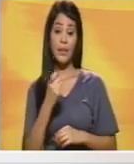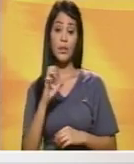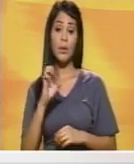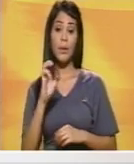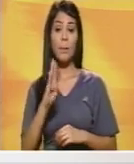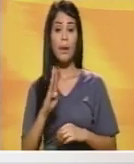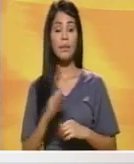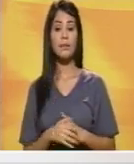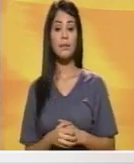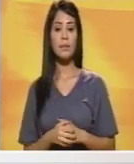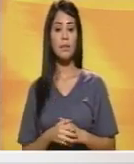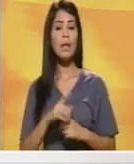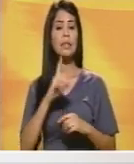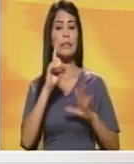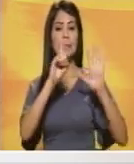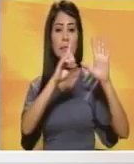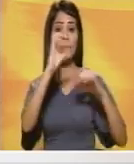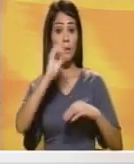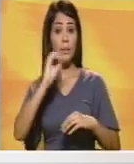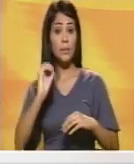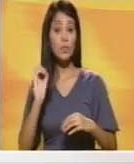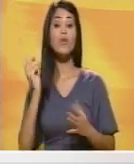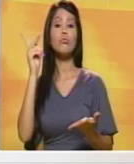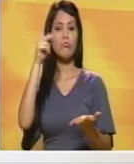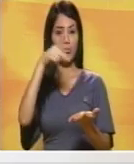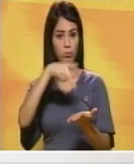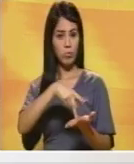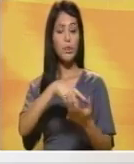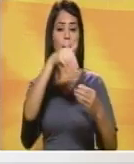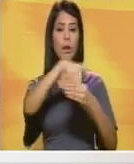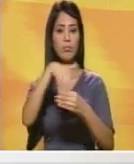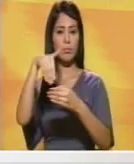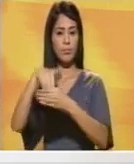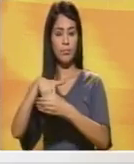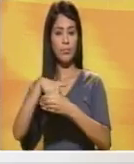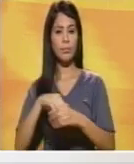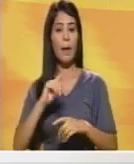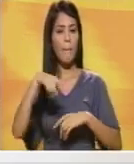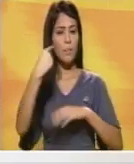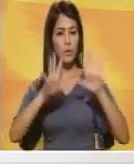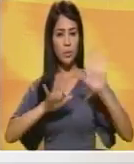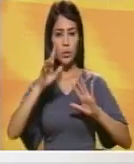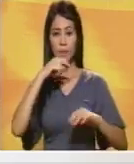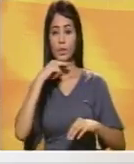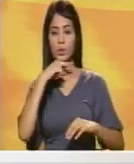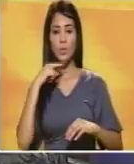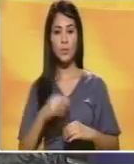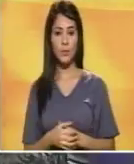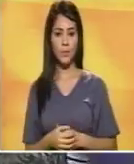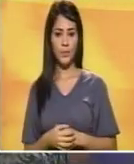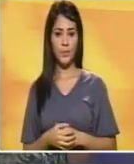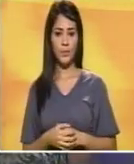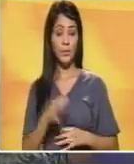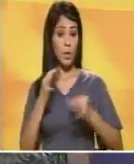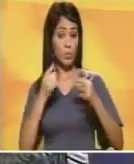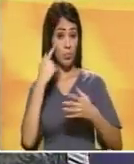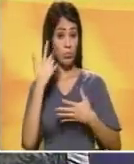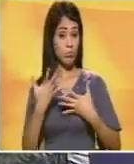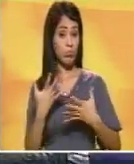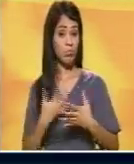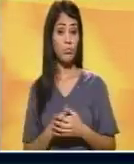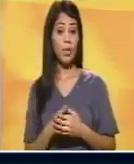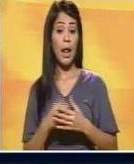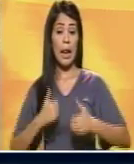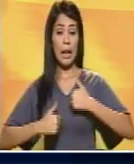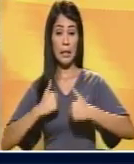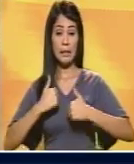que al menos 60% de la población participará en las elecciones regionales del próximo 15 de octubre. A juicio del alcalde, tras la